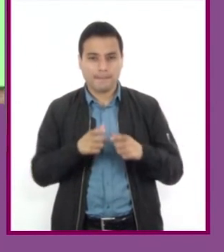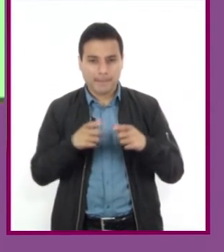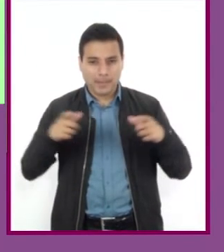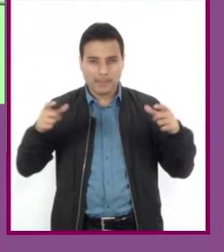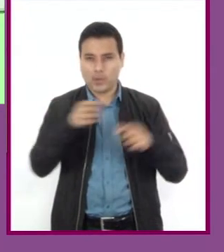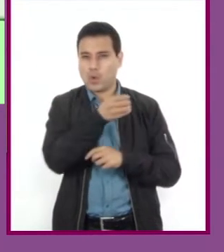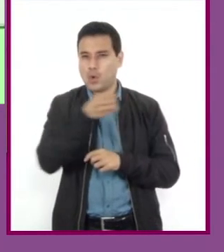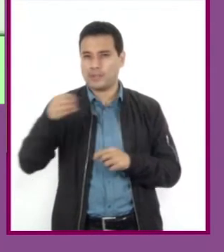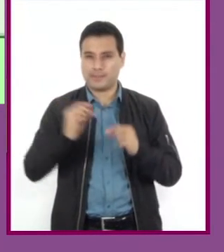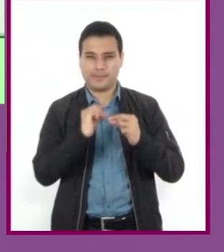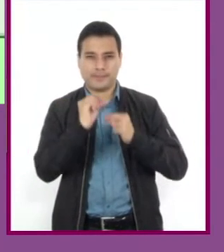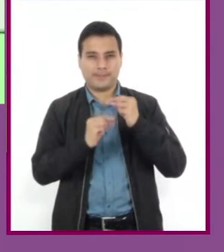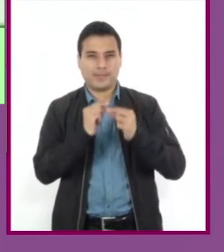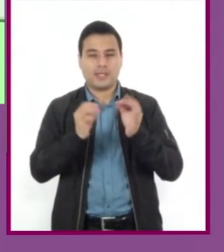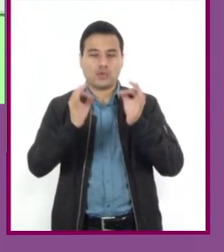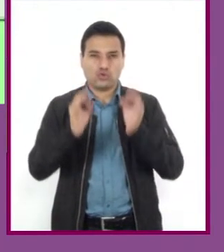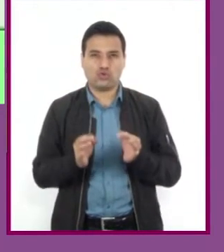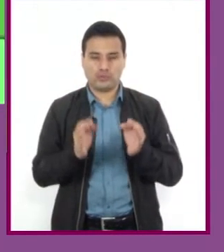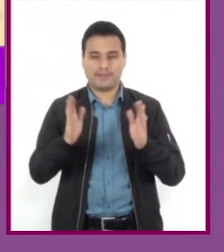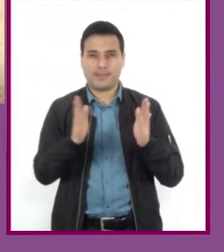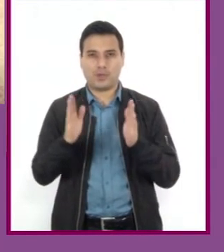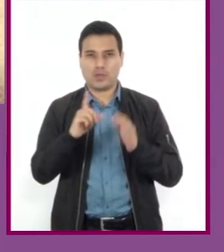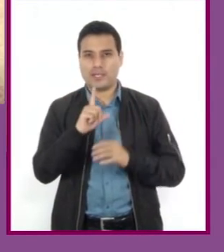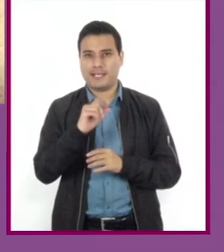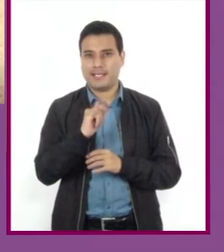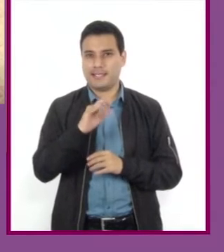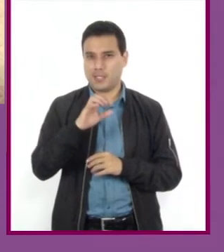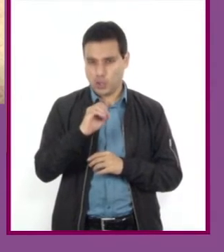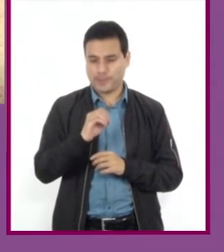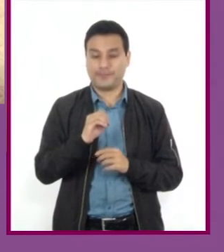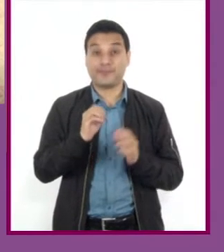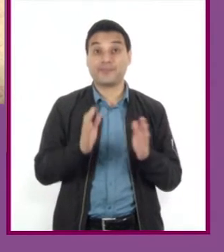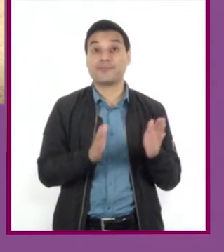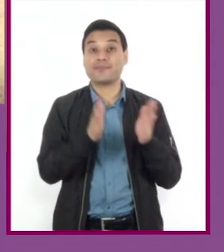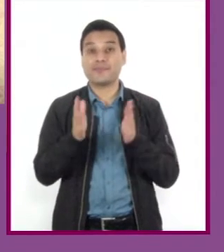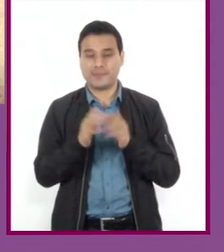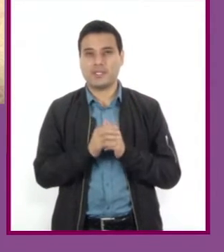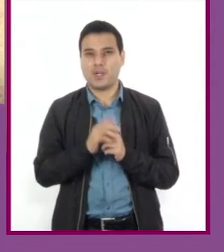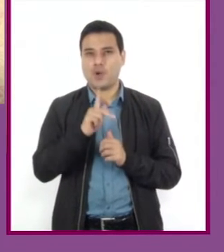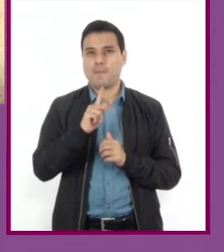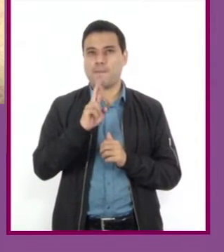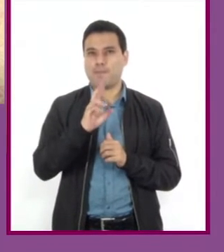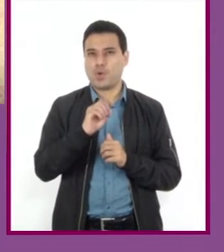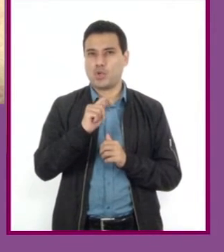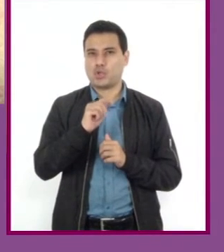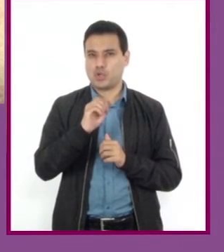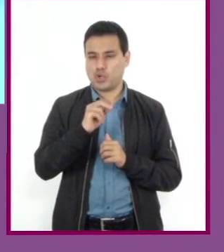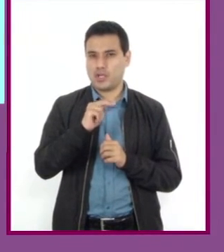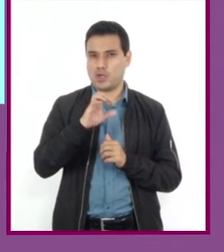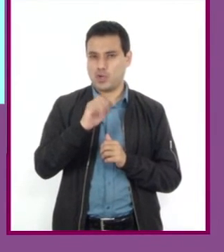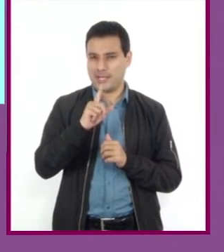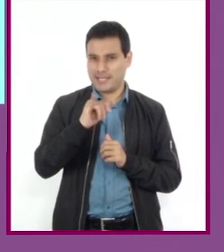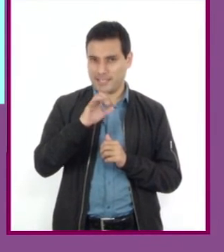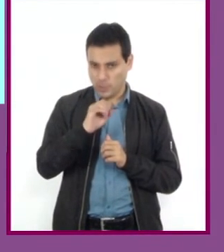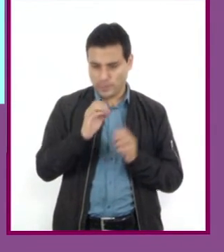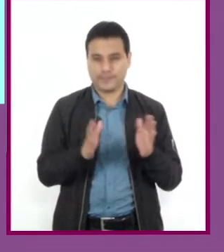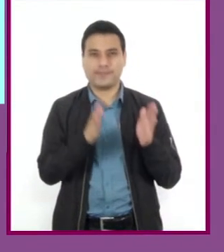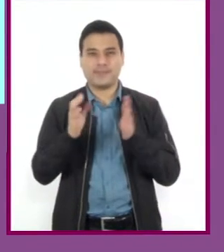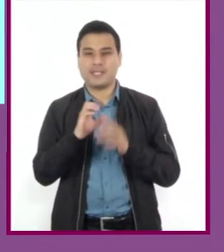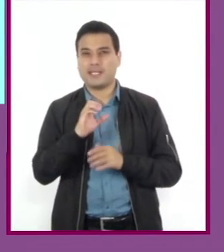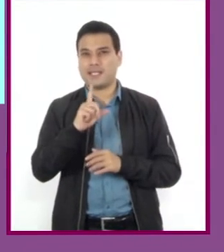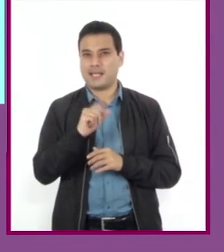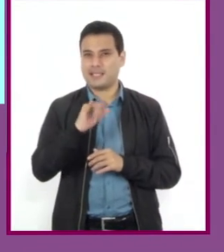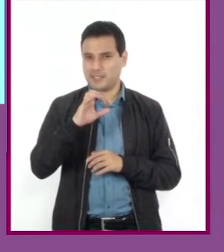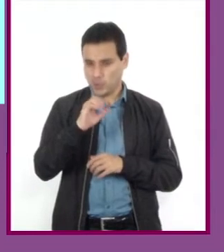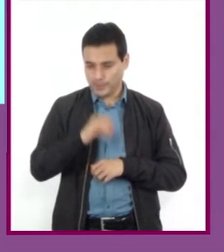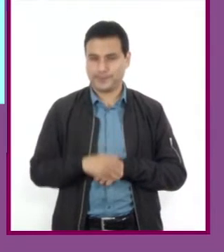comenzó en el periodo lítico y abarcó los periodos protoneolítico, preclásico y clásico. Gracias al descenso de